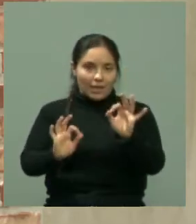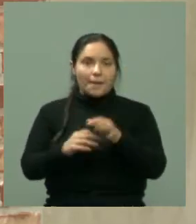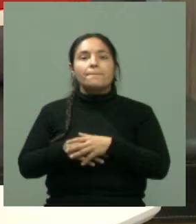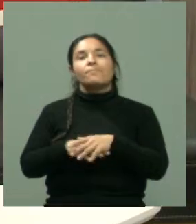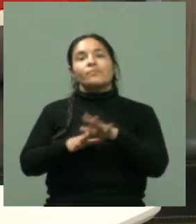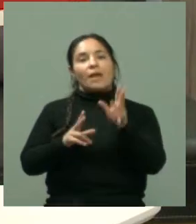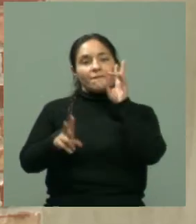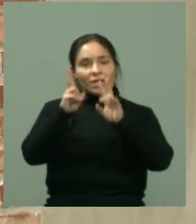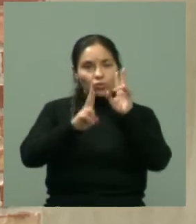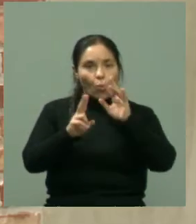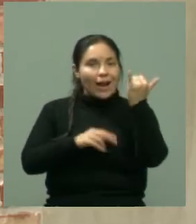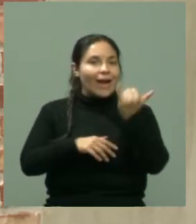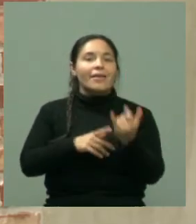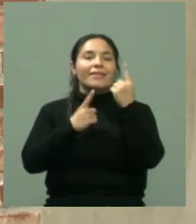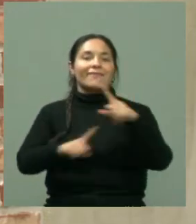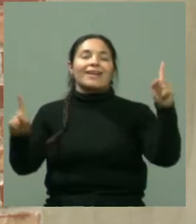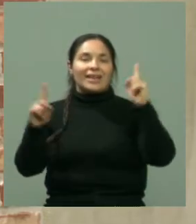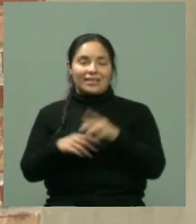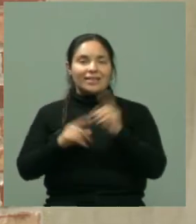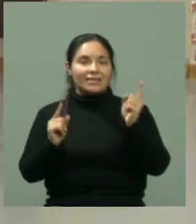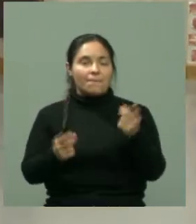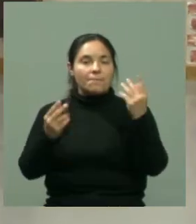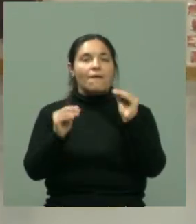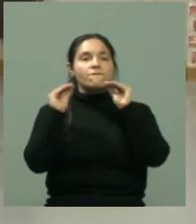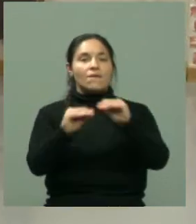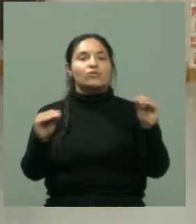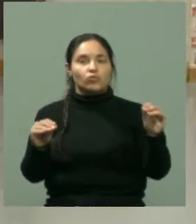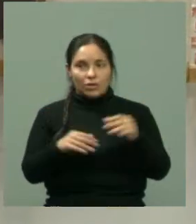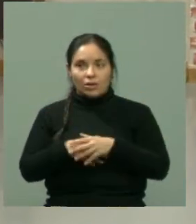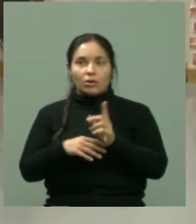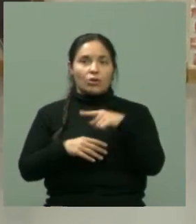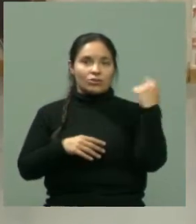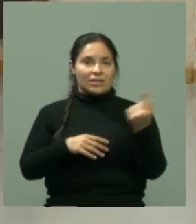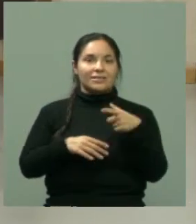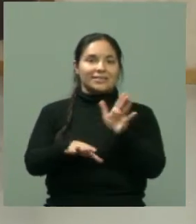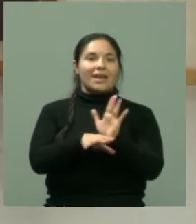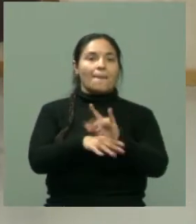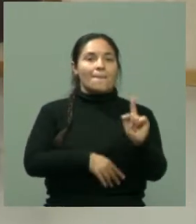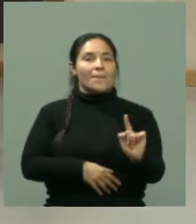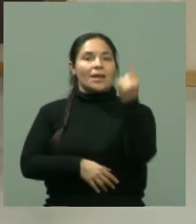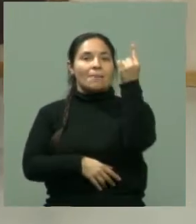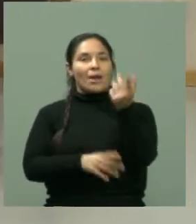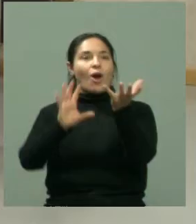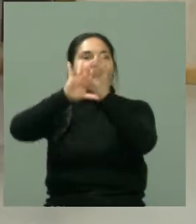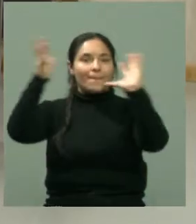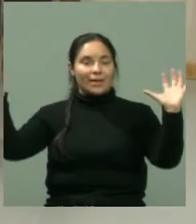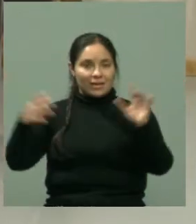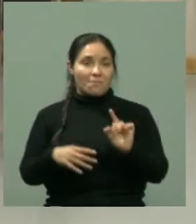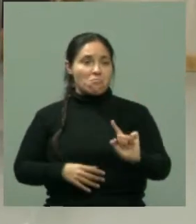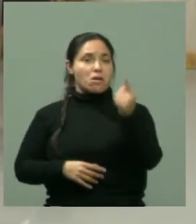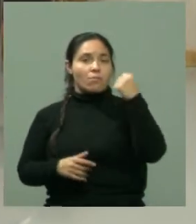una visibilidad y tiene mayor. otra mirada en general de la sociedad. Nosotros ¿no? los llamamos los primeros ambientalistas, porque son los primeros que se propusieron